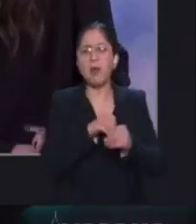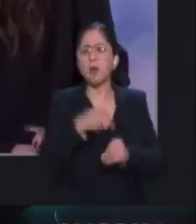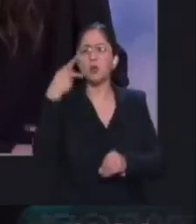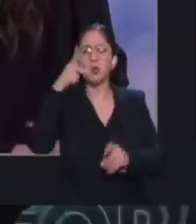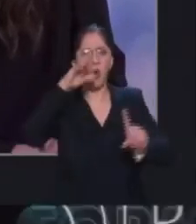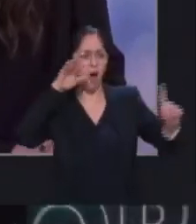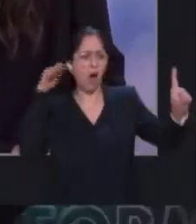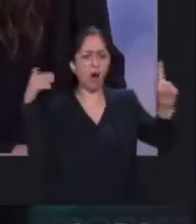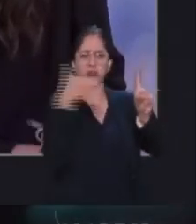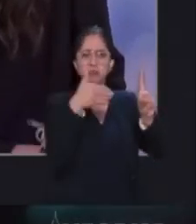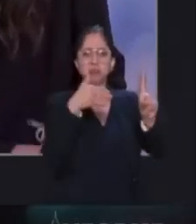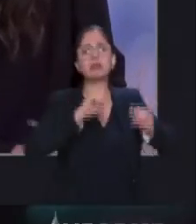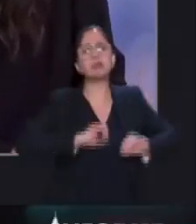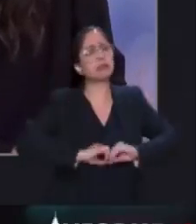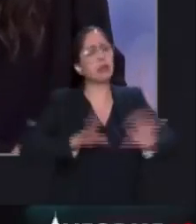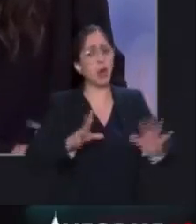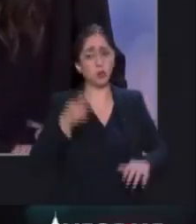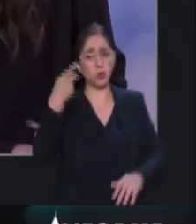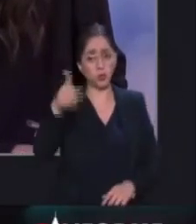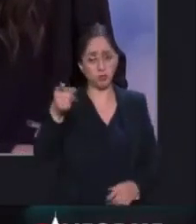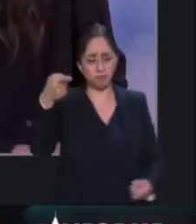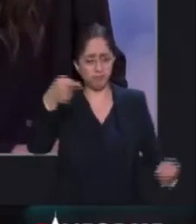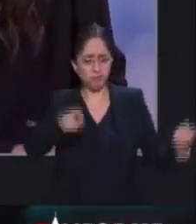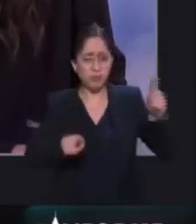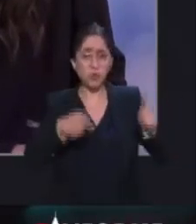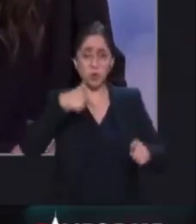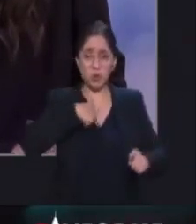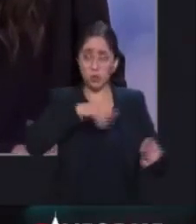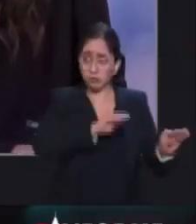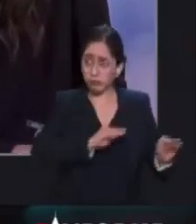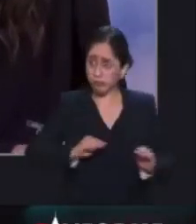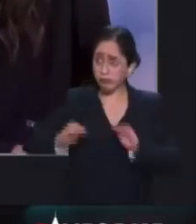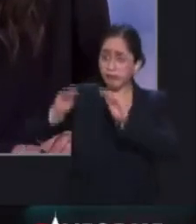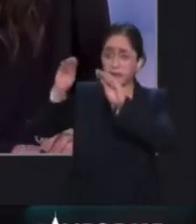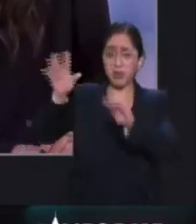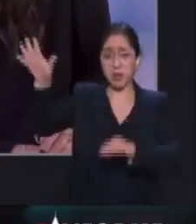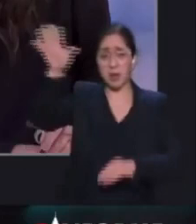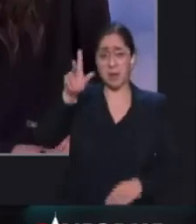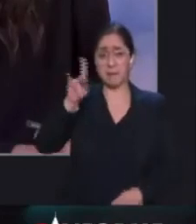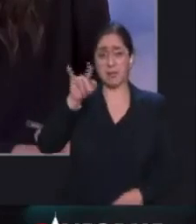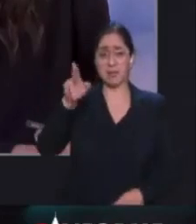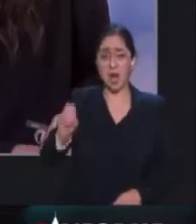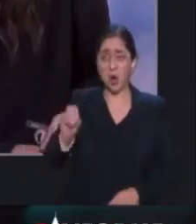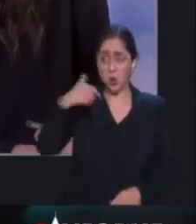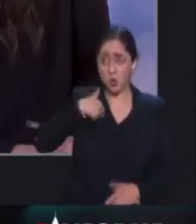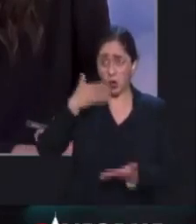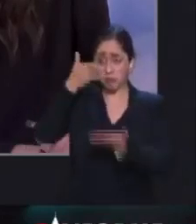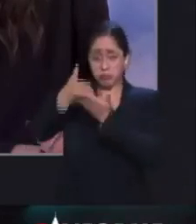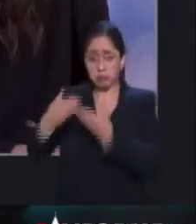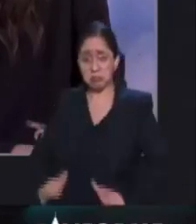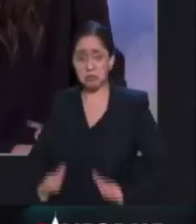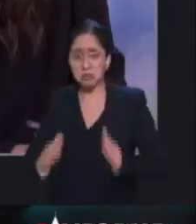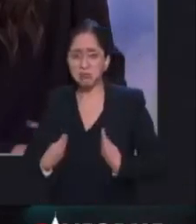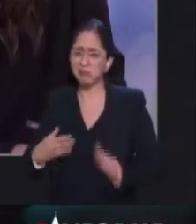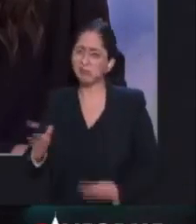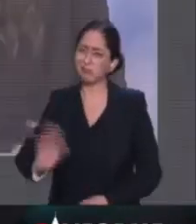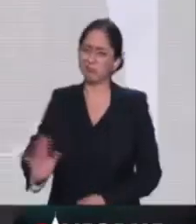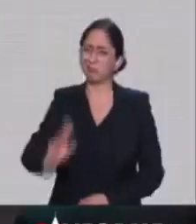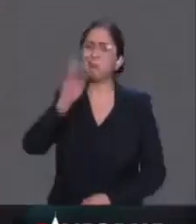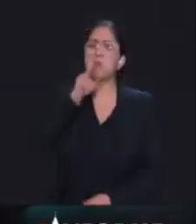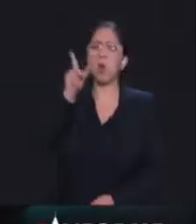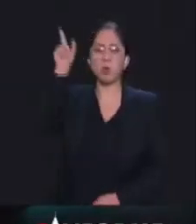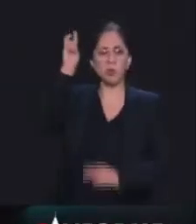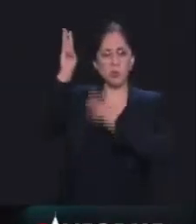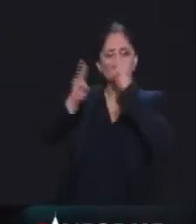¿no? Y con señales muy poderosas. Yo no voy a Palacio de Pizarro, eso será un museo. Formaremos el Ministerio de